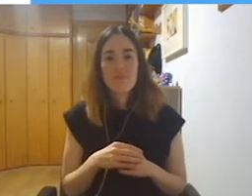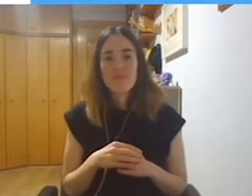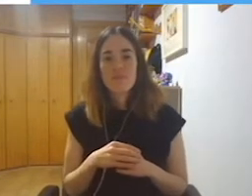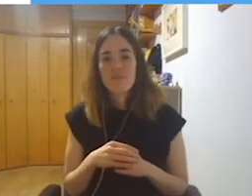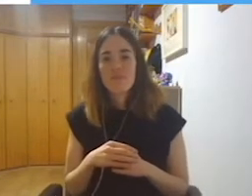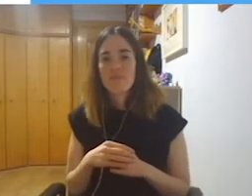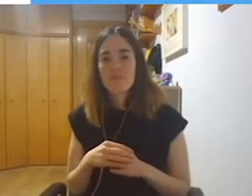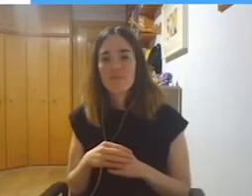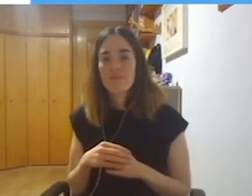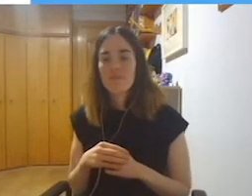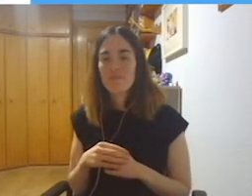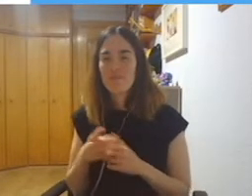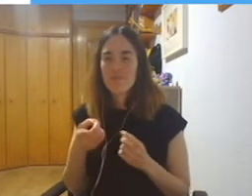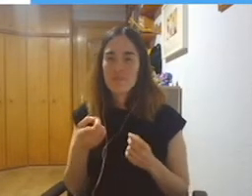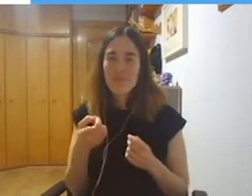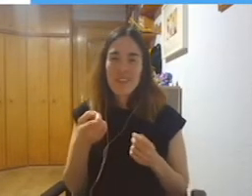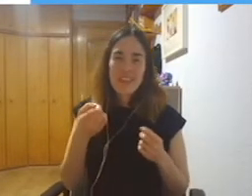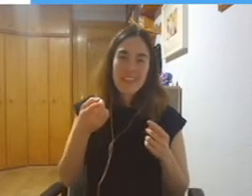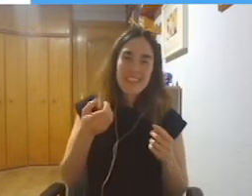Aquí esto ya está un poco